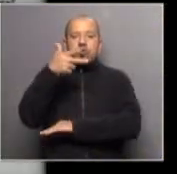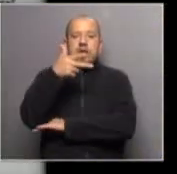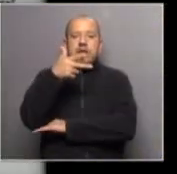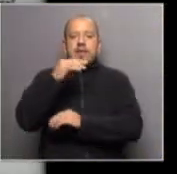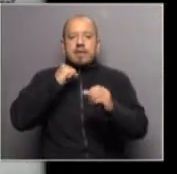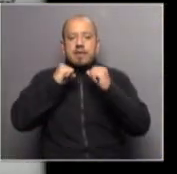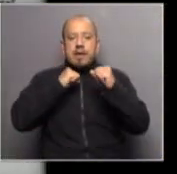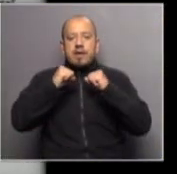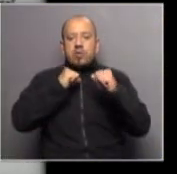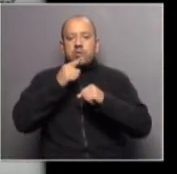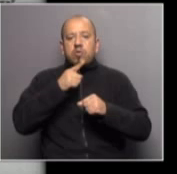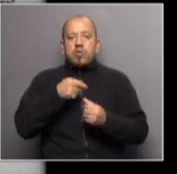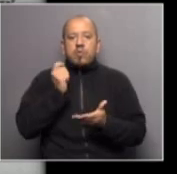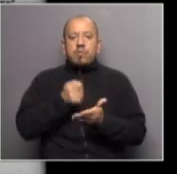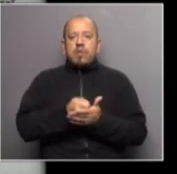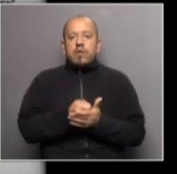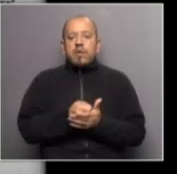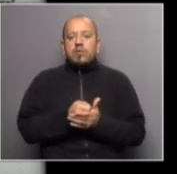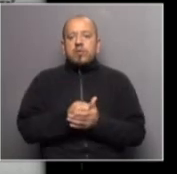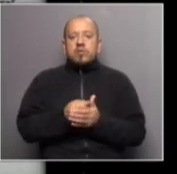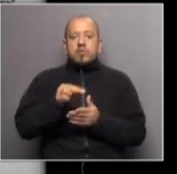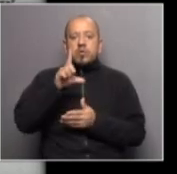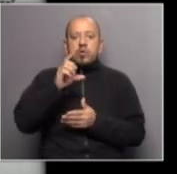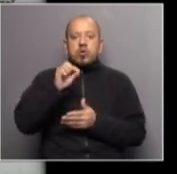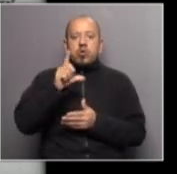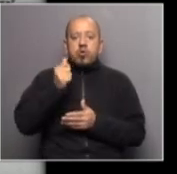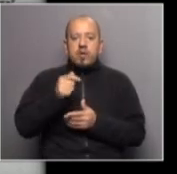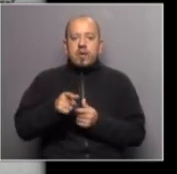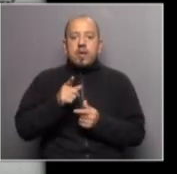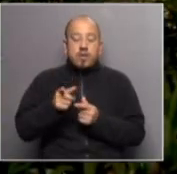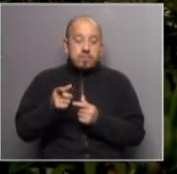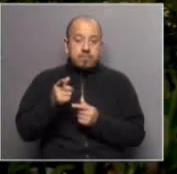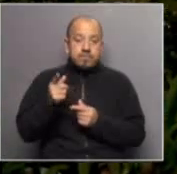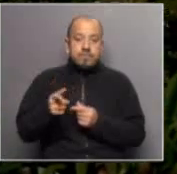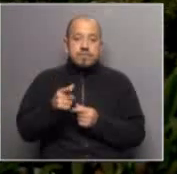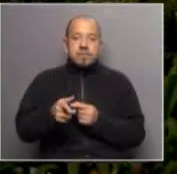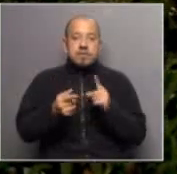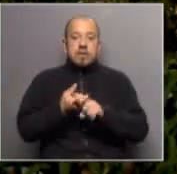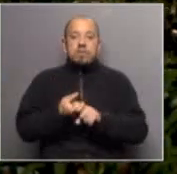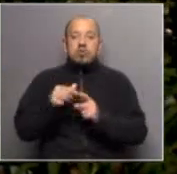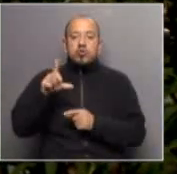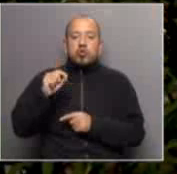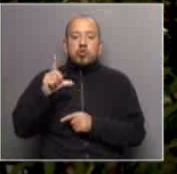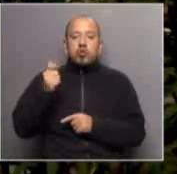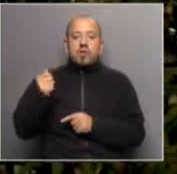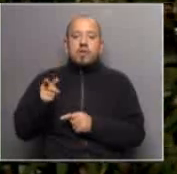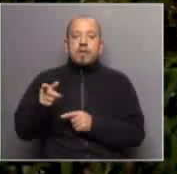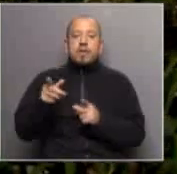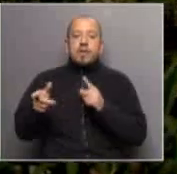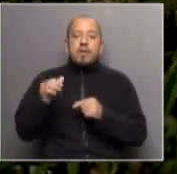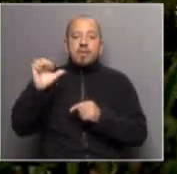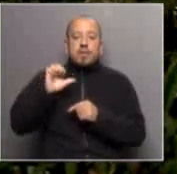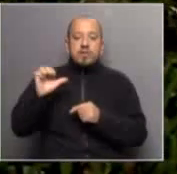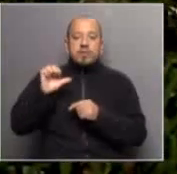directamente. Pago todo por Lola Membrives, porque además no te olvides que el esposo de Lola Membrives era Juan Reforzo, que era